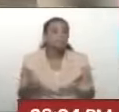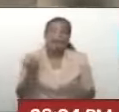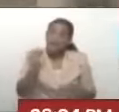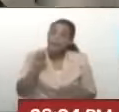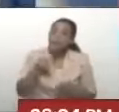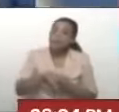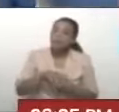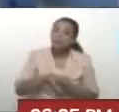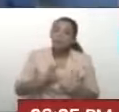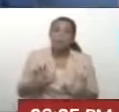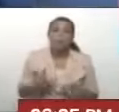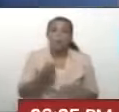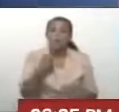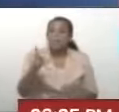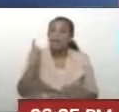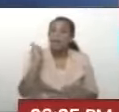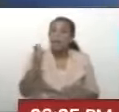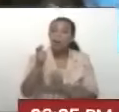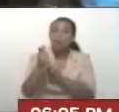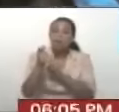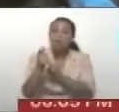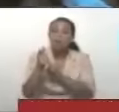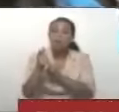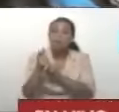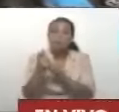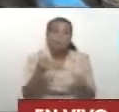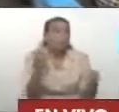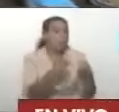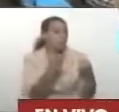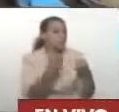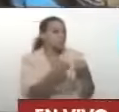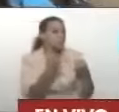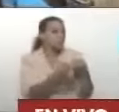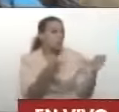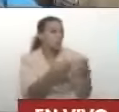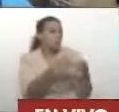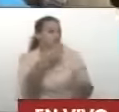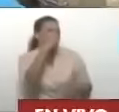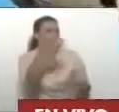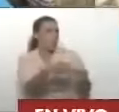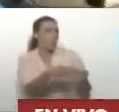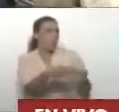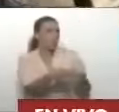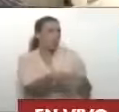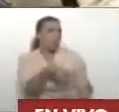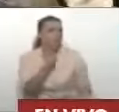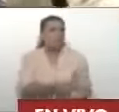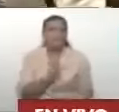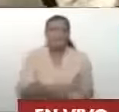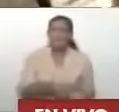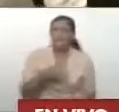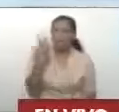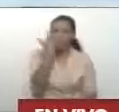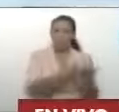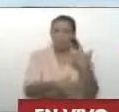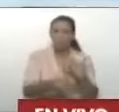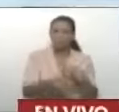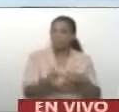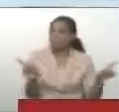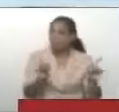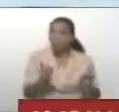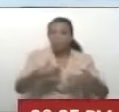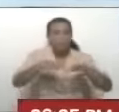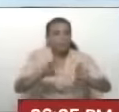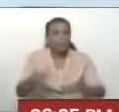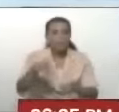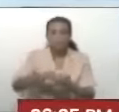presidenciales como manda la Constitución y ni los apellidos, ni la pataleta, ni el sabotaje detendrá las